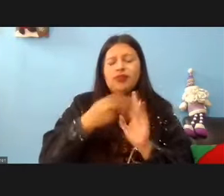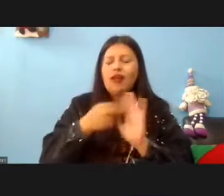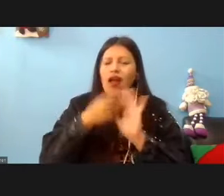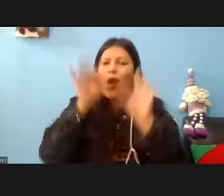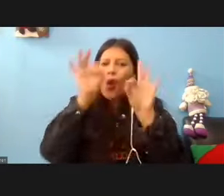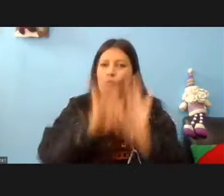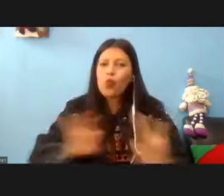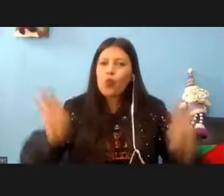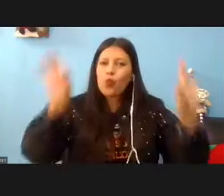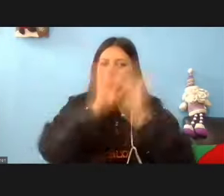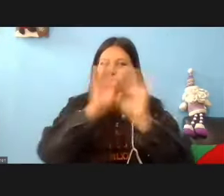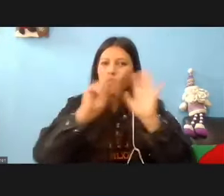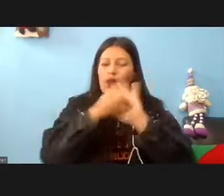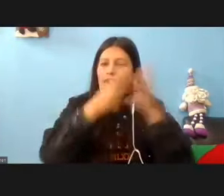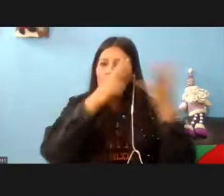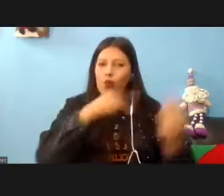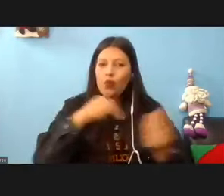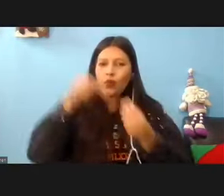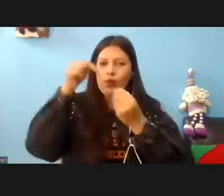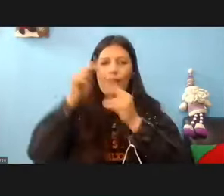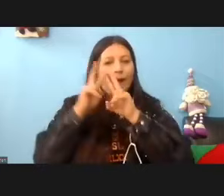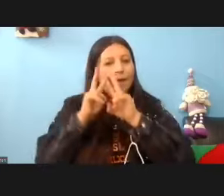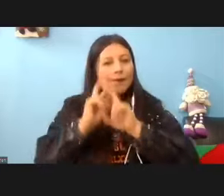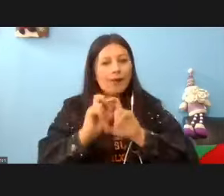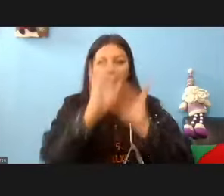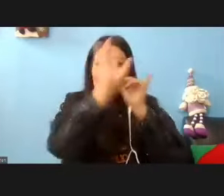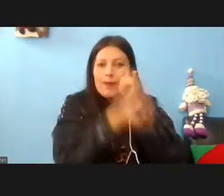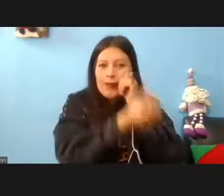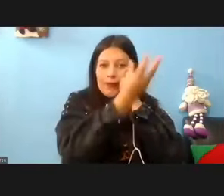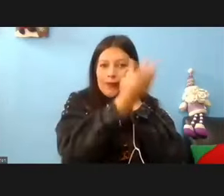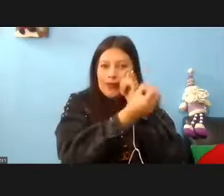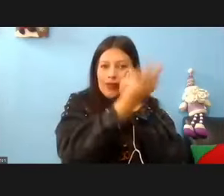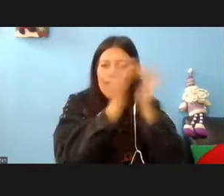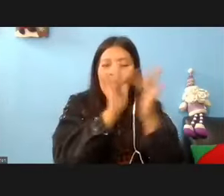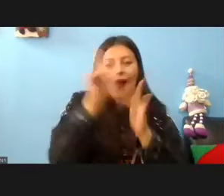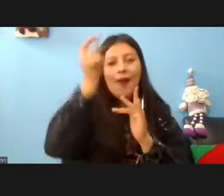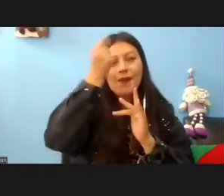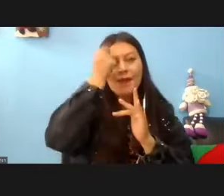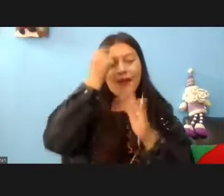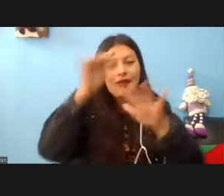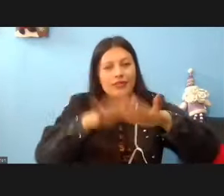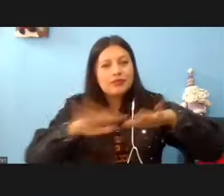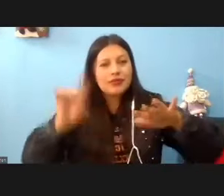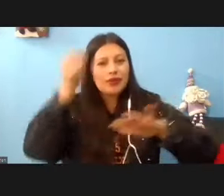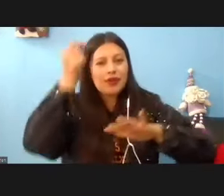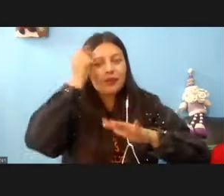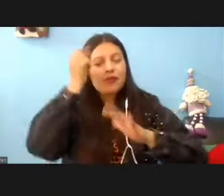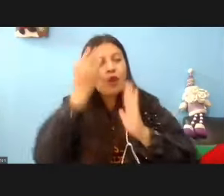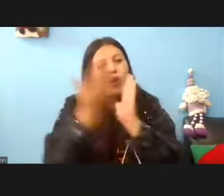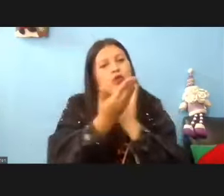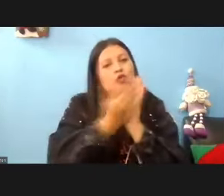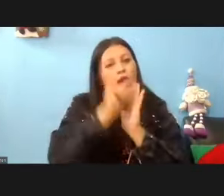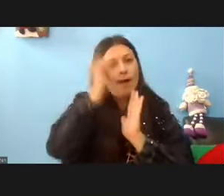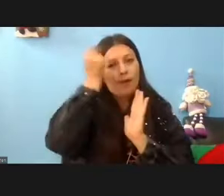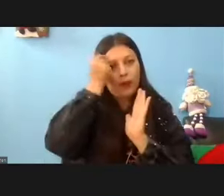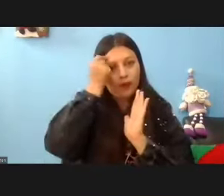que tiene pensar la educación, la investigación, la pedagogía, la memoria en el campo de las memorias y estudio de las memorias.